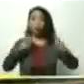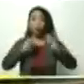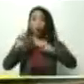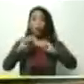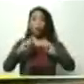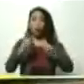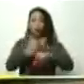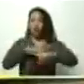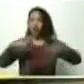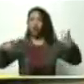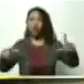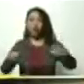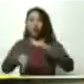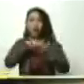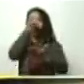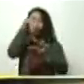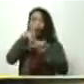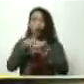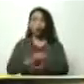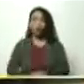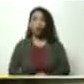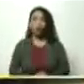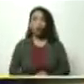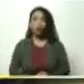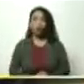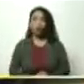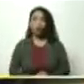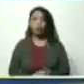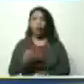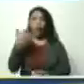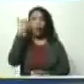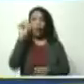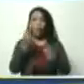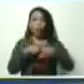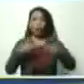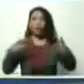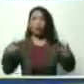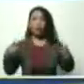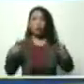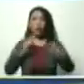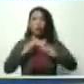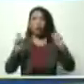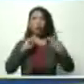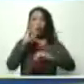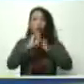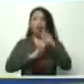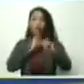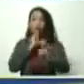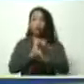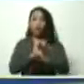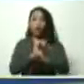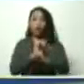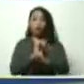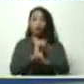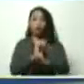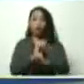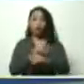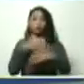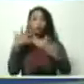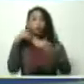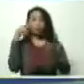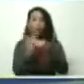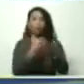nacional y hay un crecimiento del turismo internacional que está